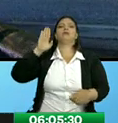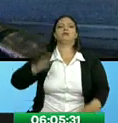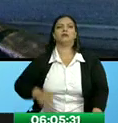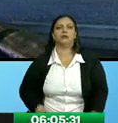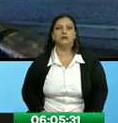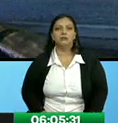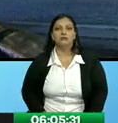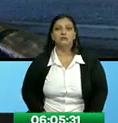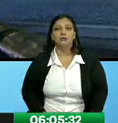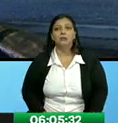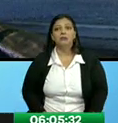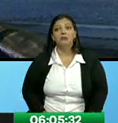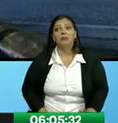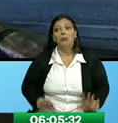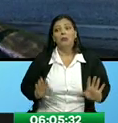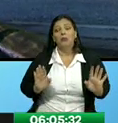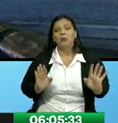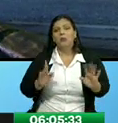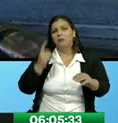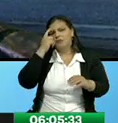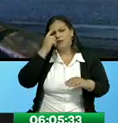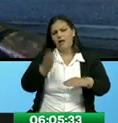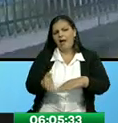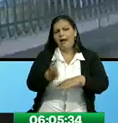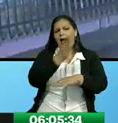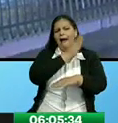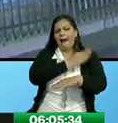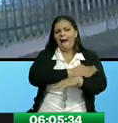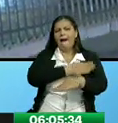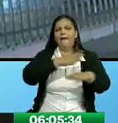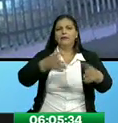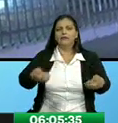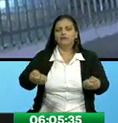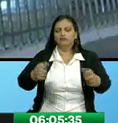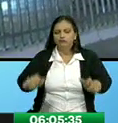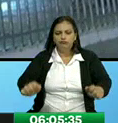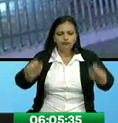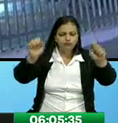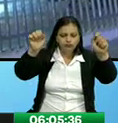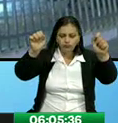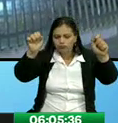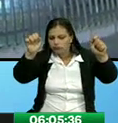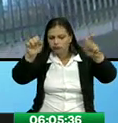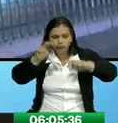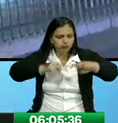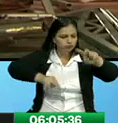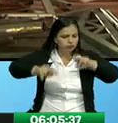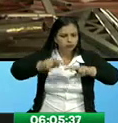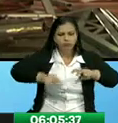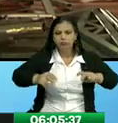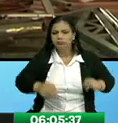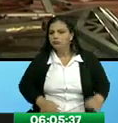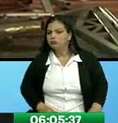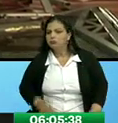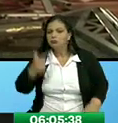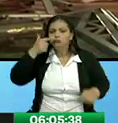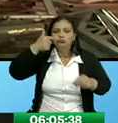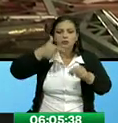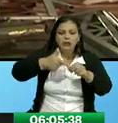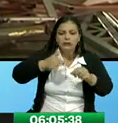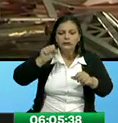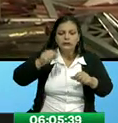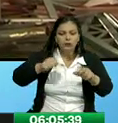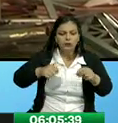costaba revisar su carro? Ah, no, voy a recorrer por el centro de Guayaquil. Cojo bien el balde. A ver, tengo gasolina, tengo esto. Y salí